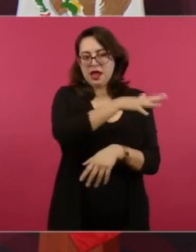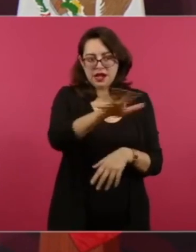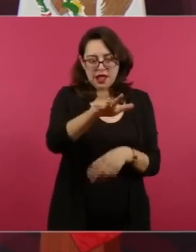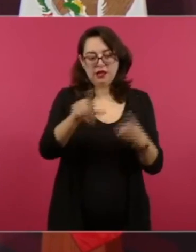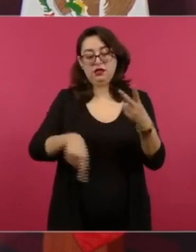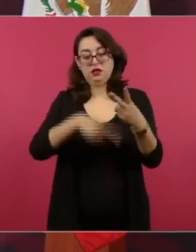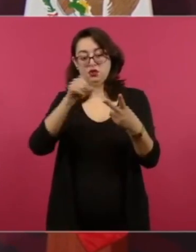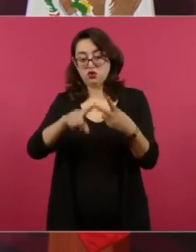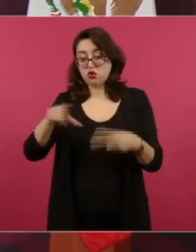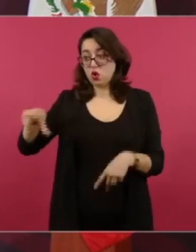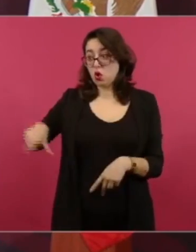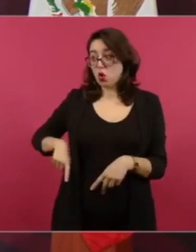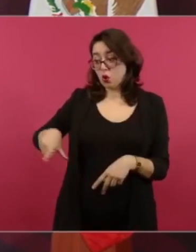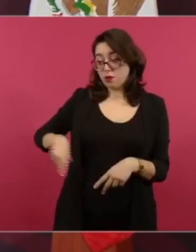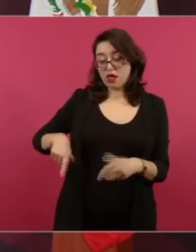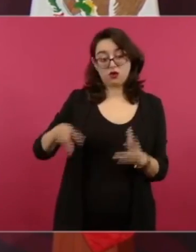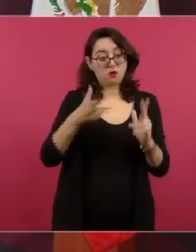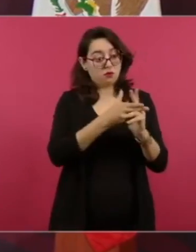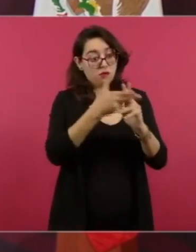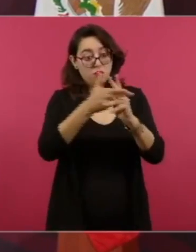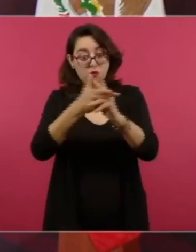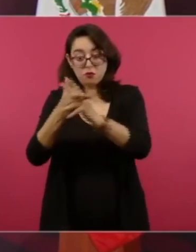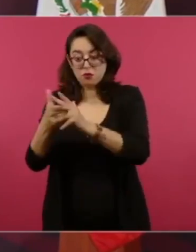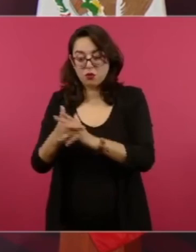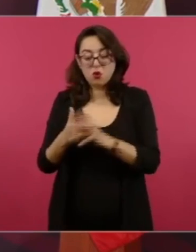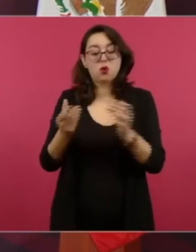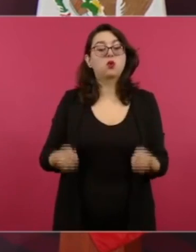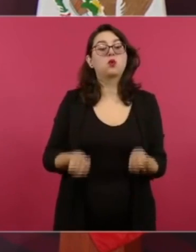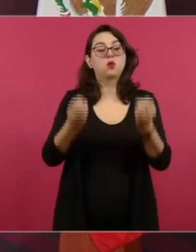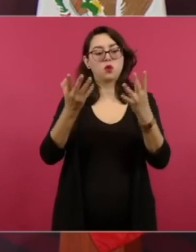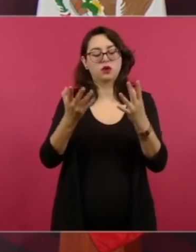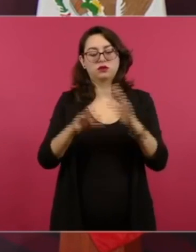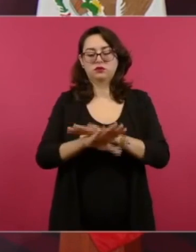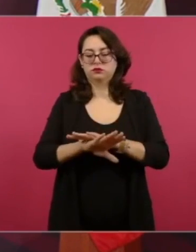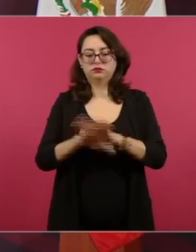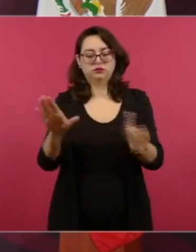que eso nunca lo vas a